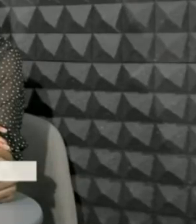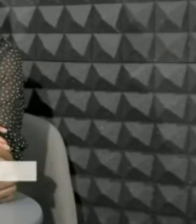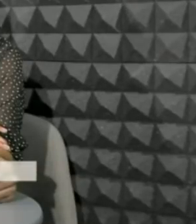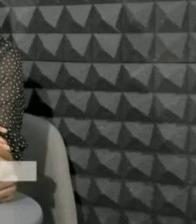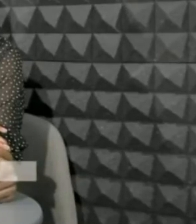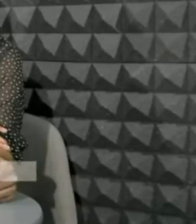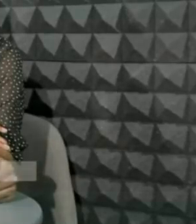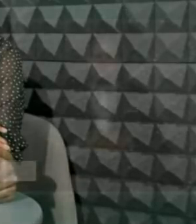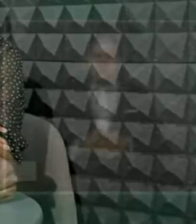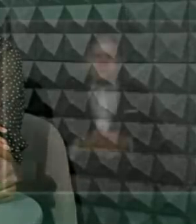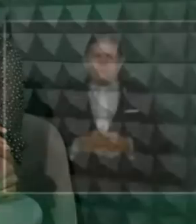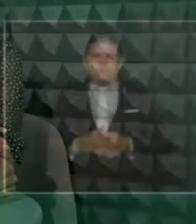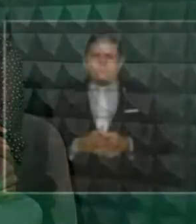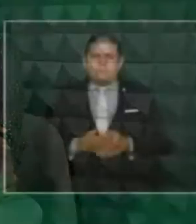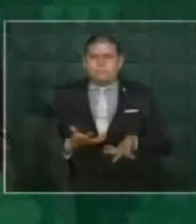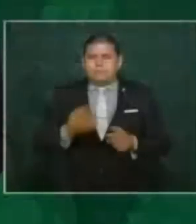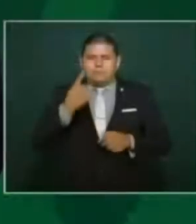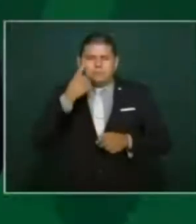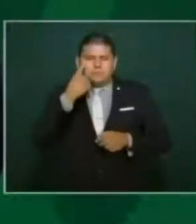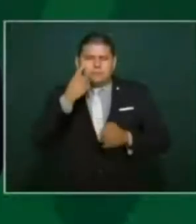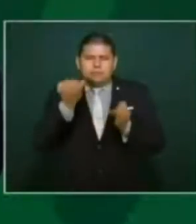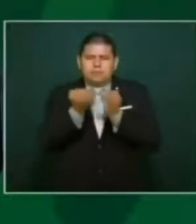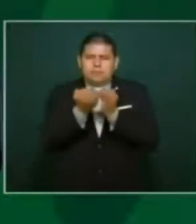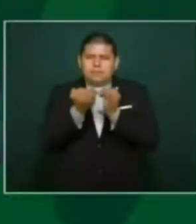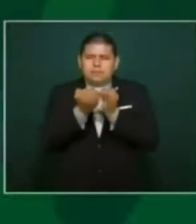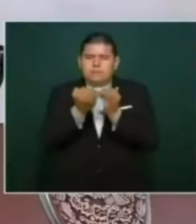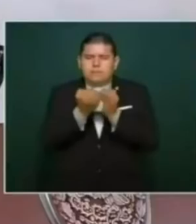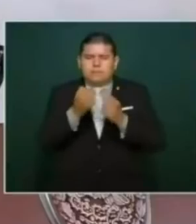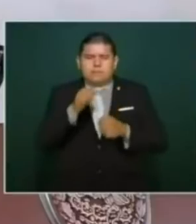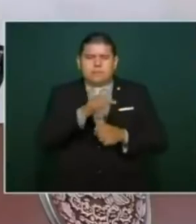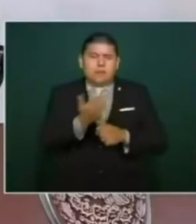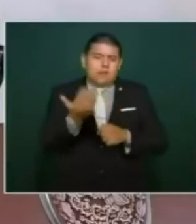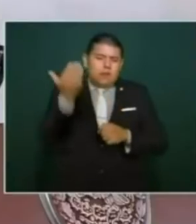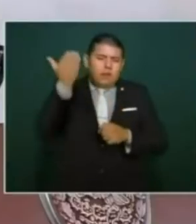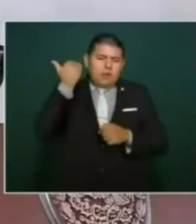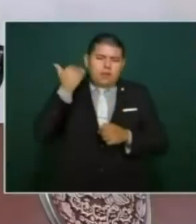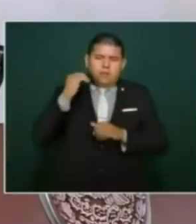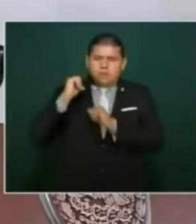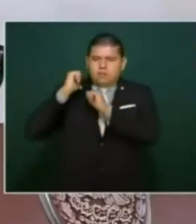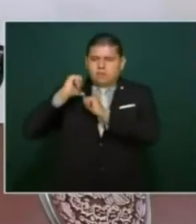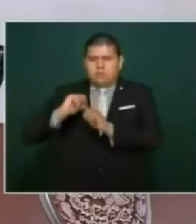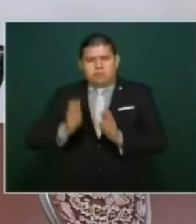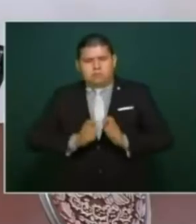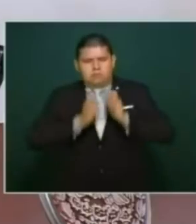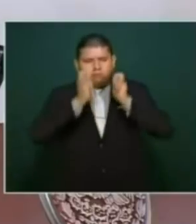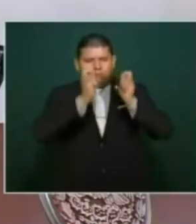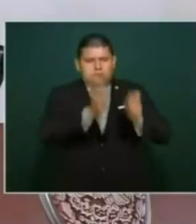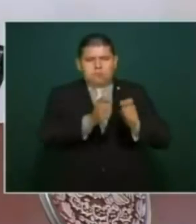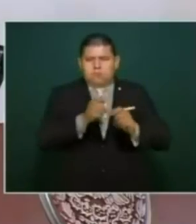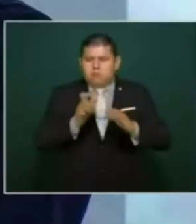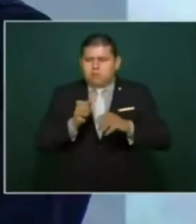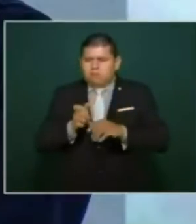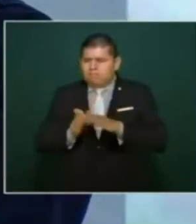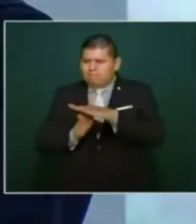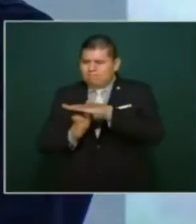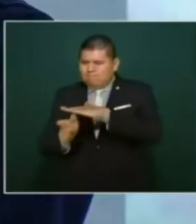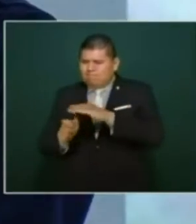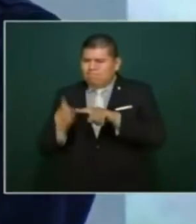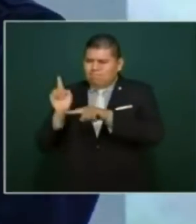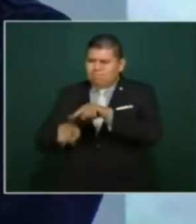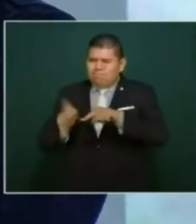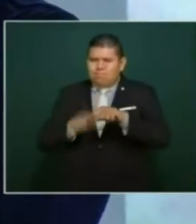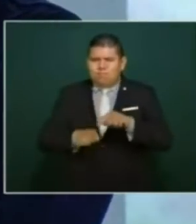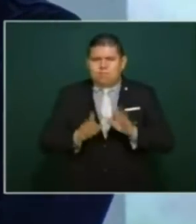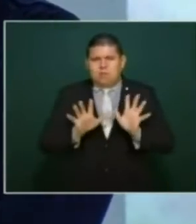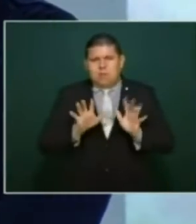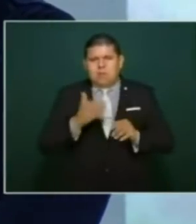un caso, pues es el mismo caso, dijo, y defendió que ambos son, así lo comentó López Obrador, gente